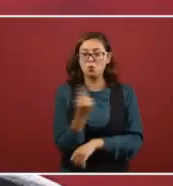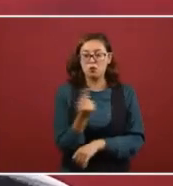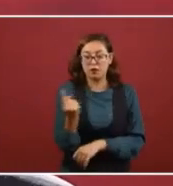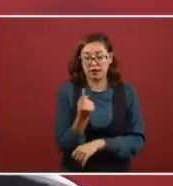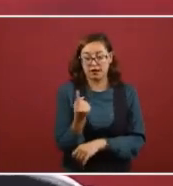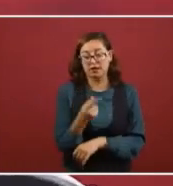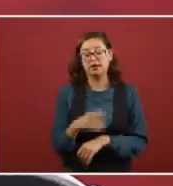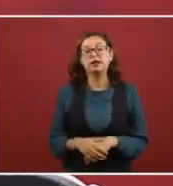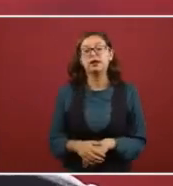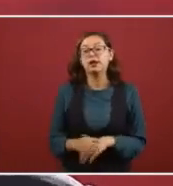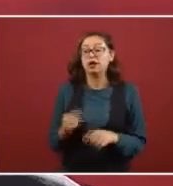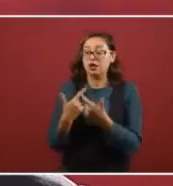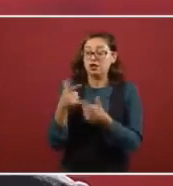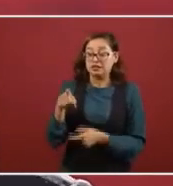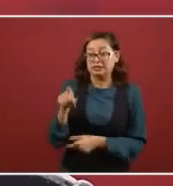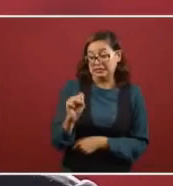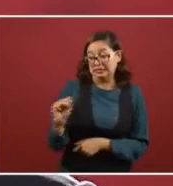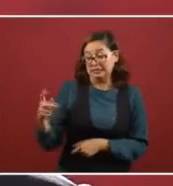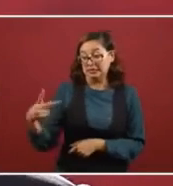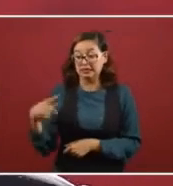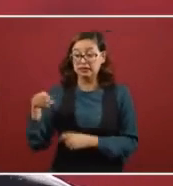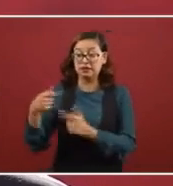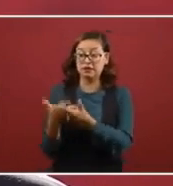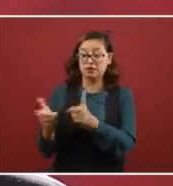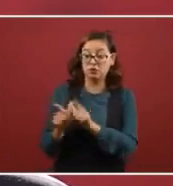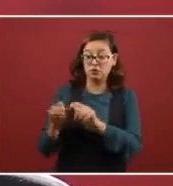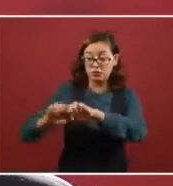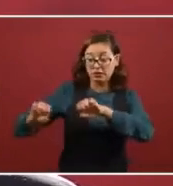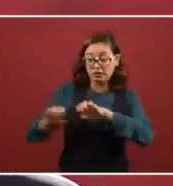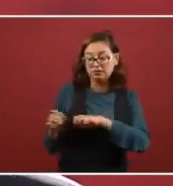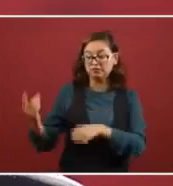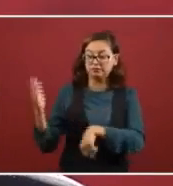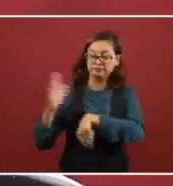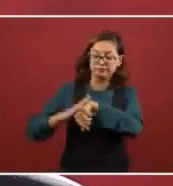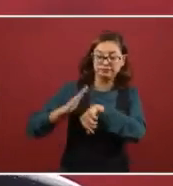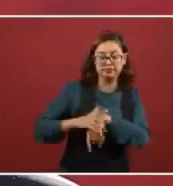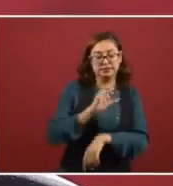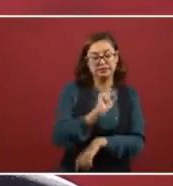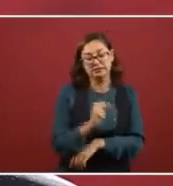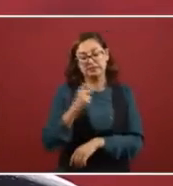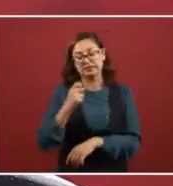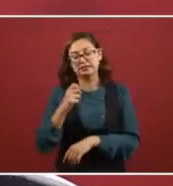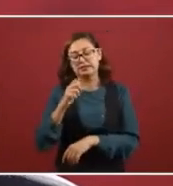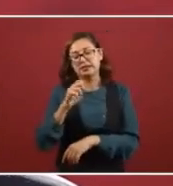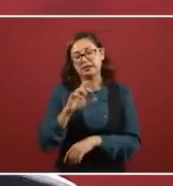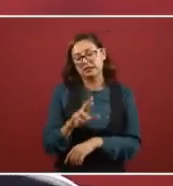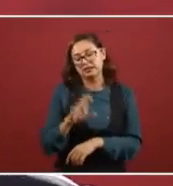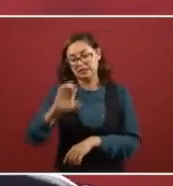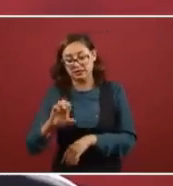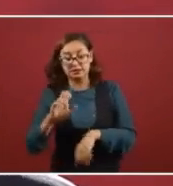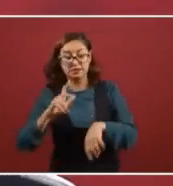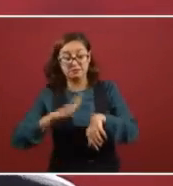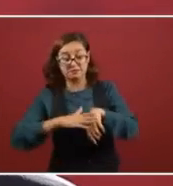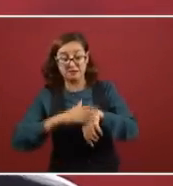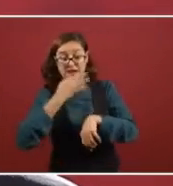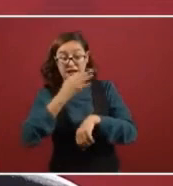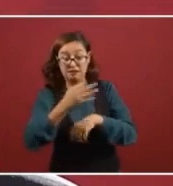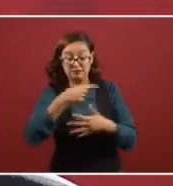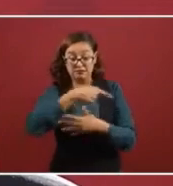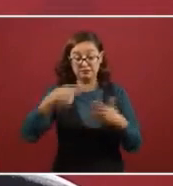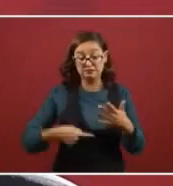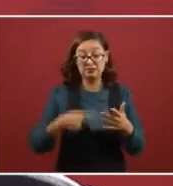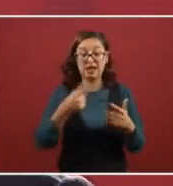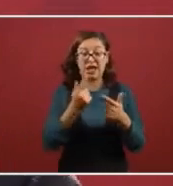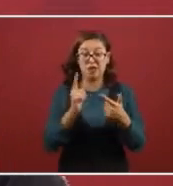Relaciones Exteriores de plantear esto. That Se considera que hay they, tres they elementos determinantes, uno son armas, there's otros some are capacidad de arms,